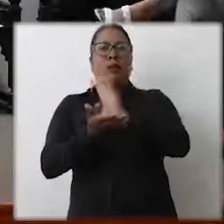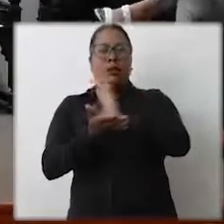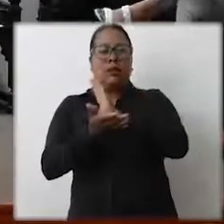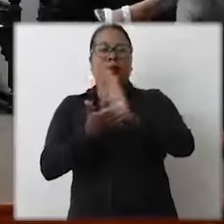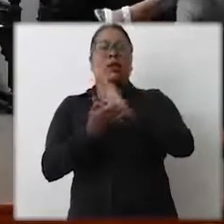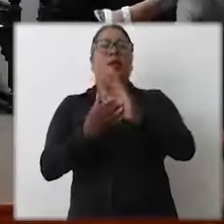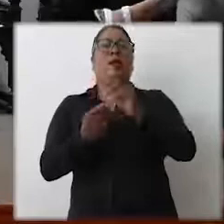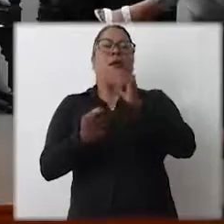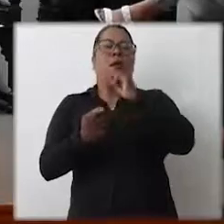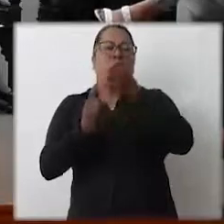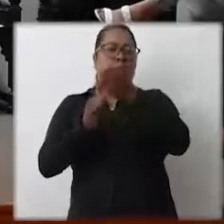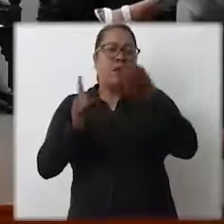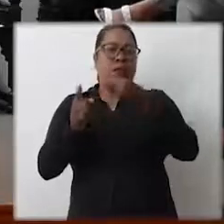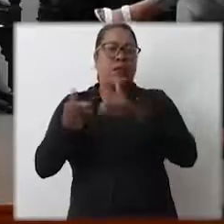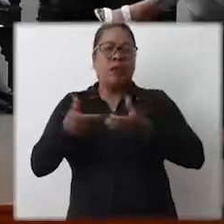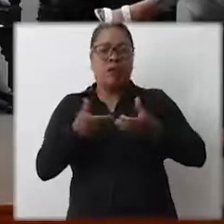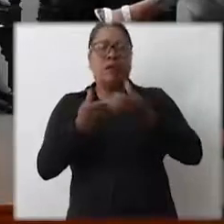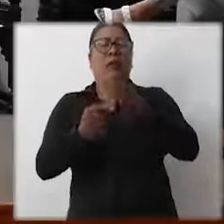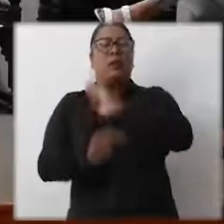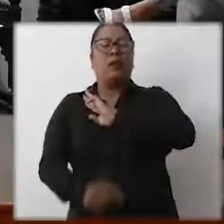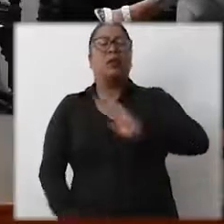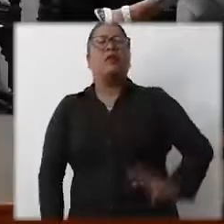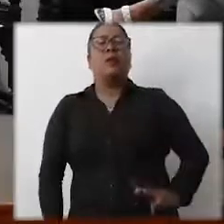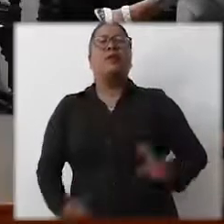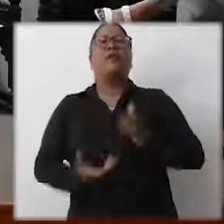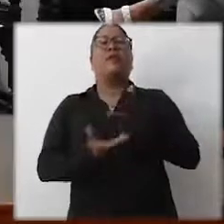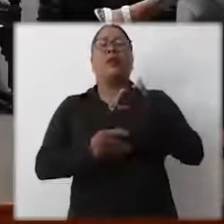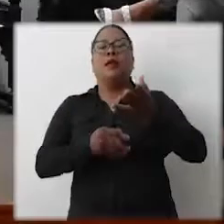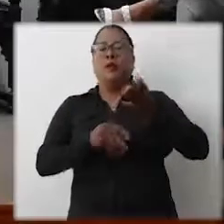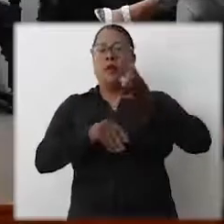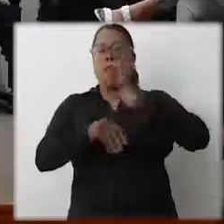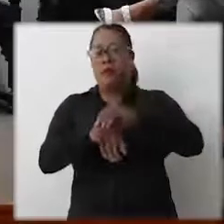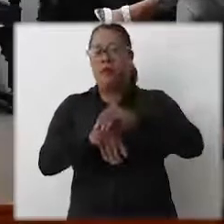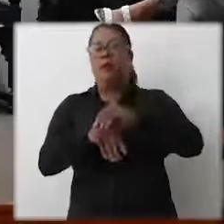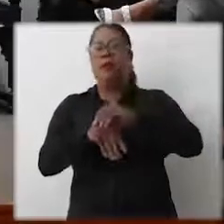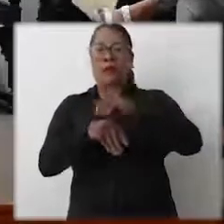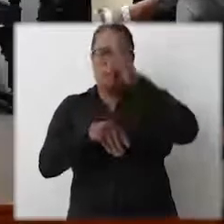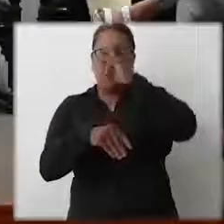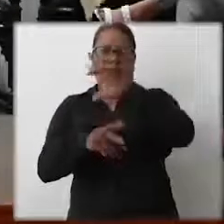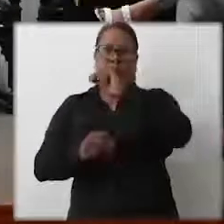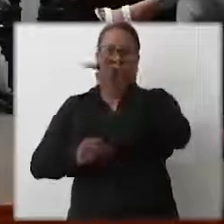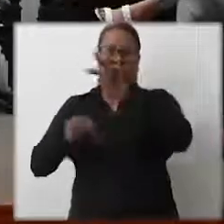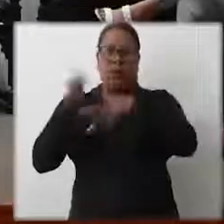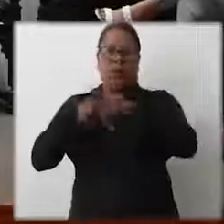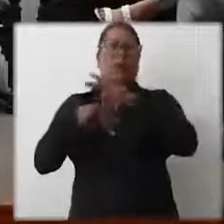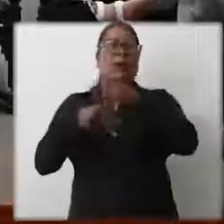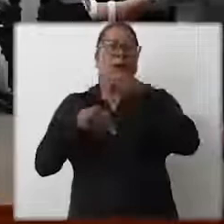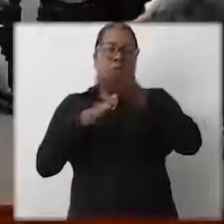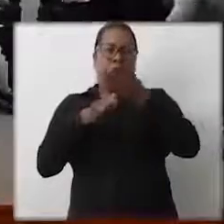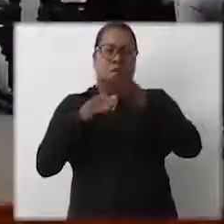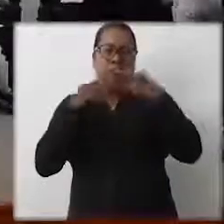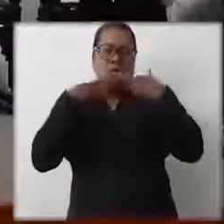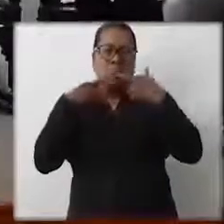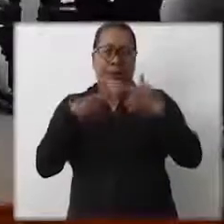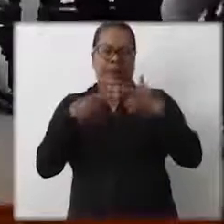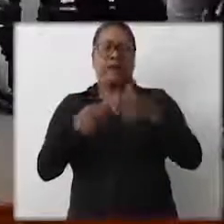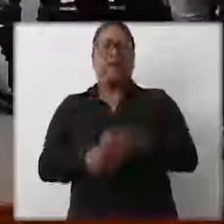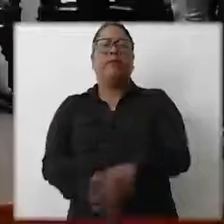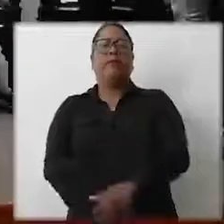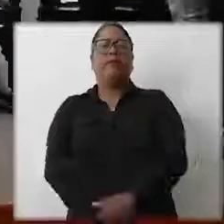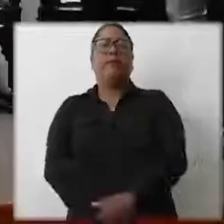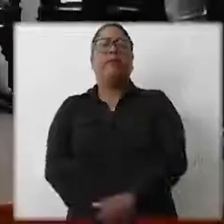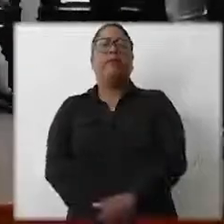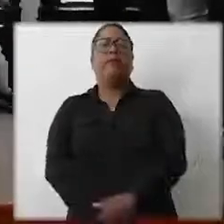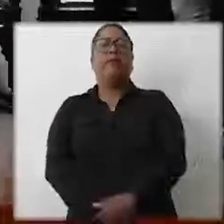quórum. Muchas gracias, secretaria. Dado que existe quórum, le agradezco que se pongan de